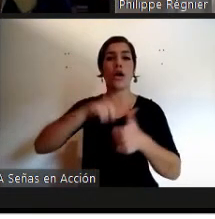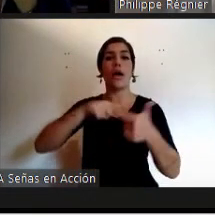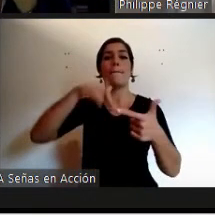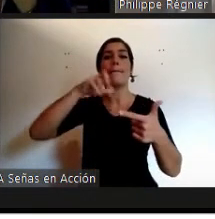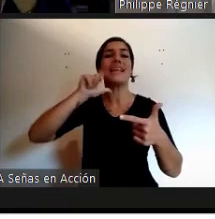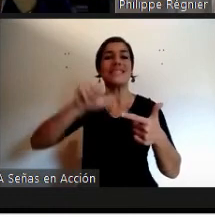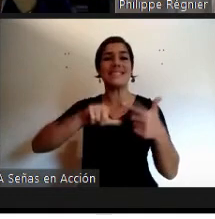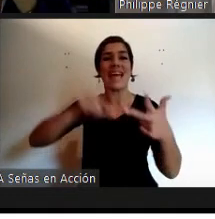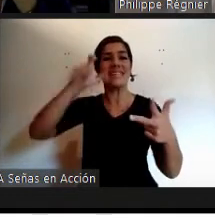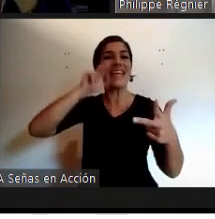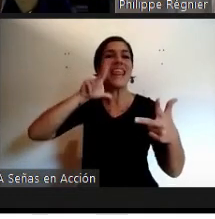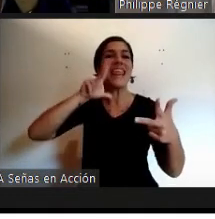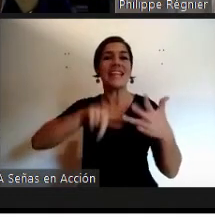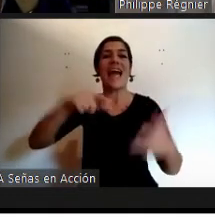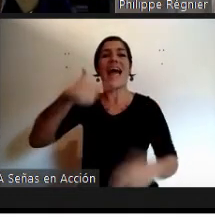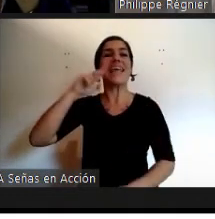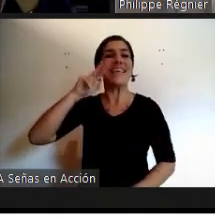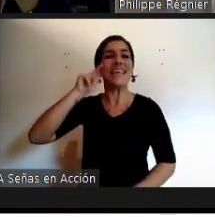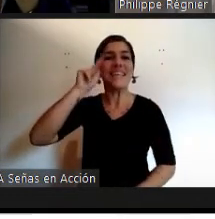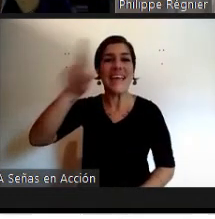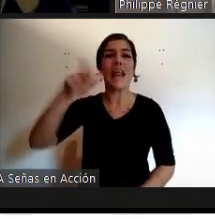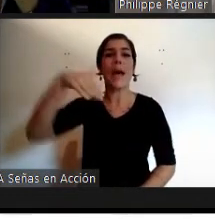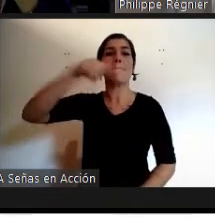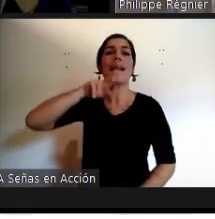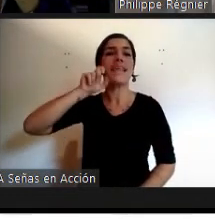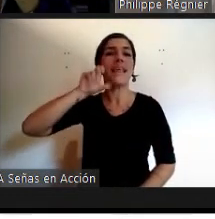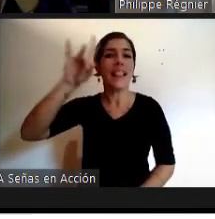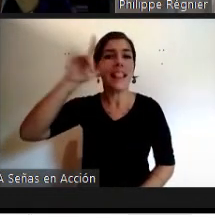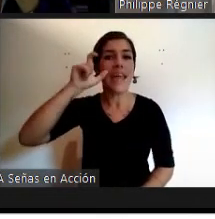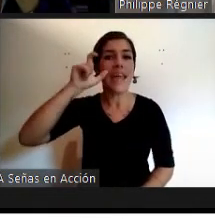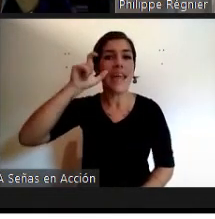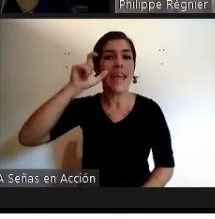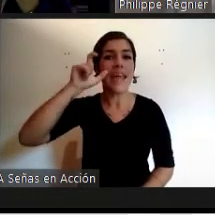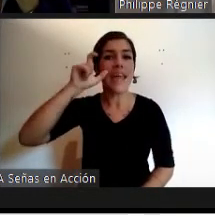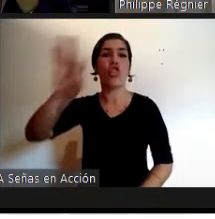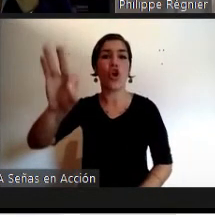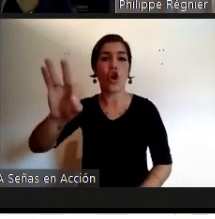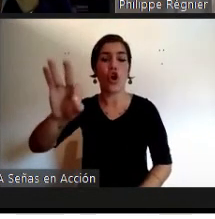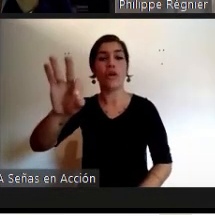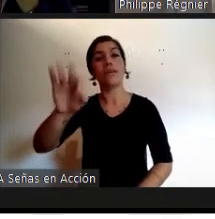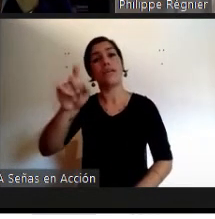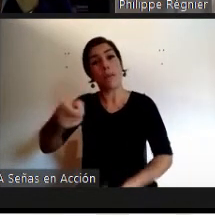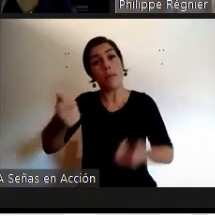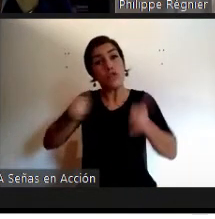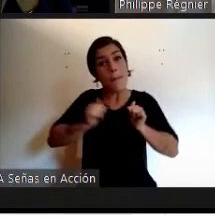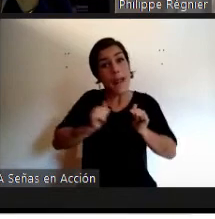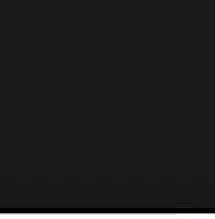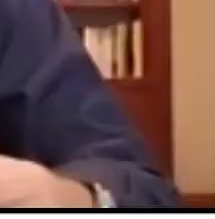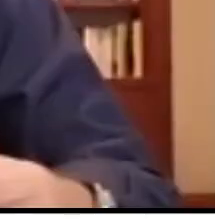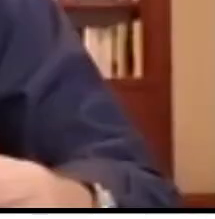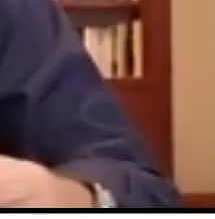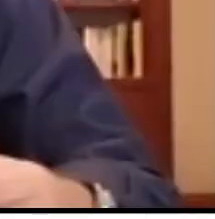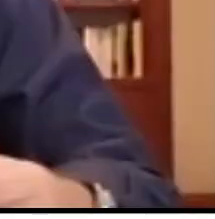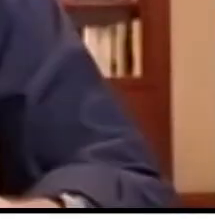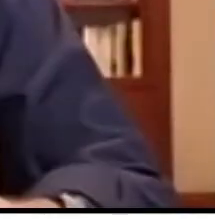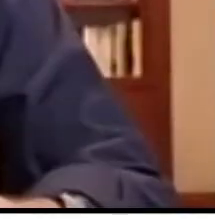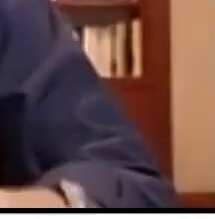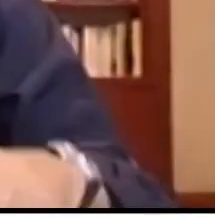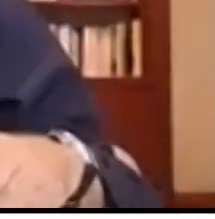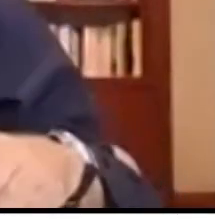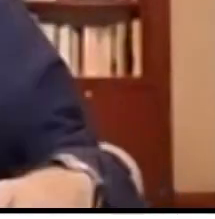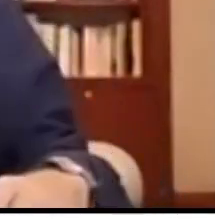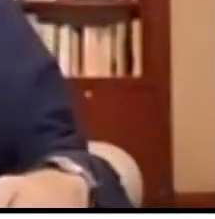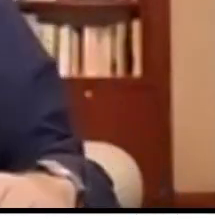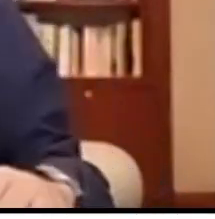Iker Seisdedos, Matilde Sánchez, Alejandro Grimson, y esperemos que en cualquier momento pueda incorporarse Estrella